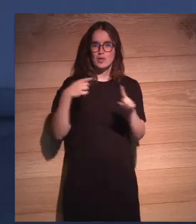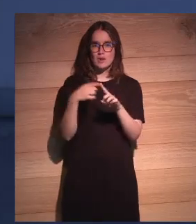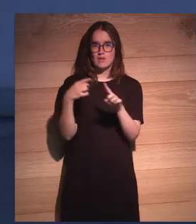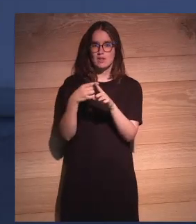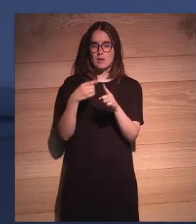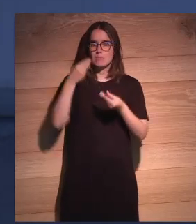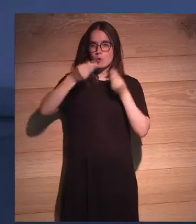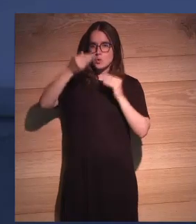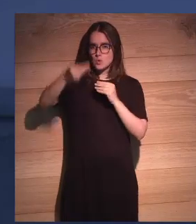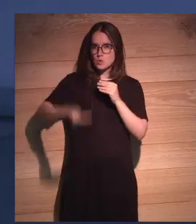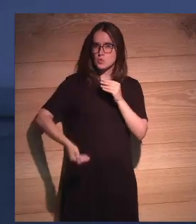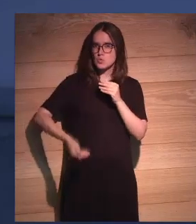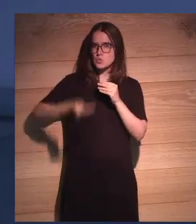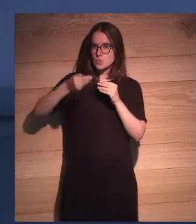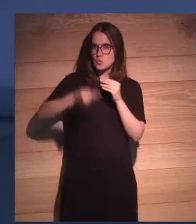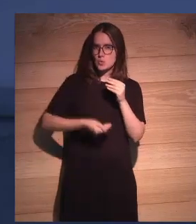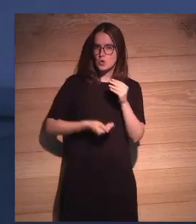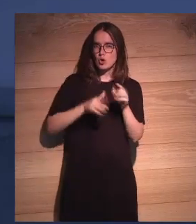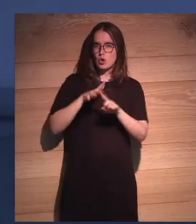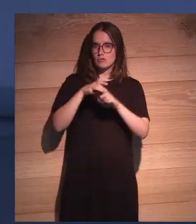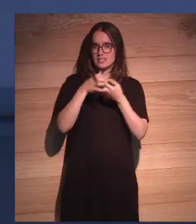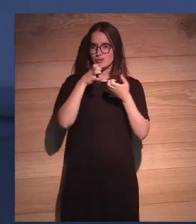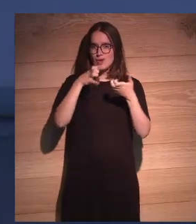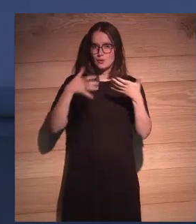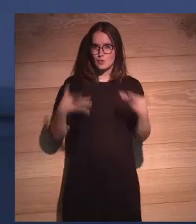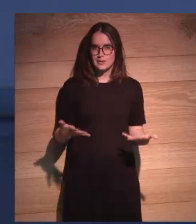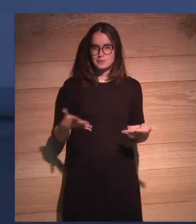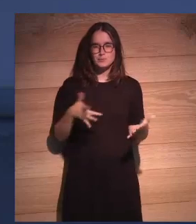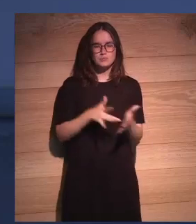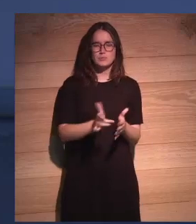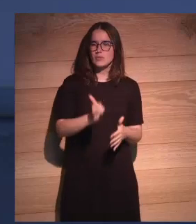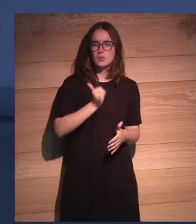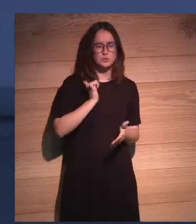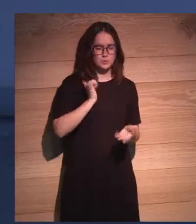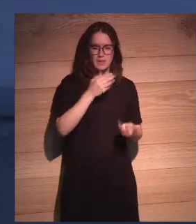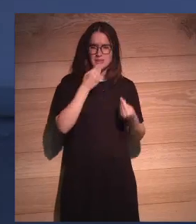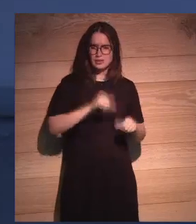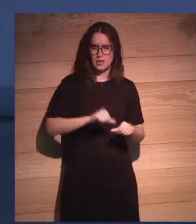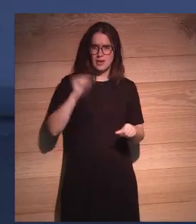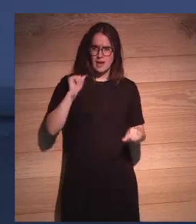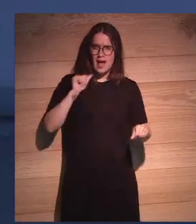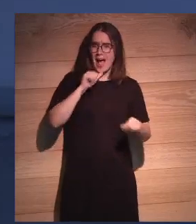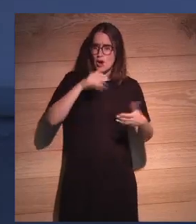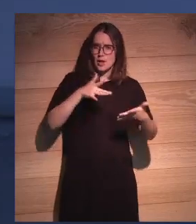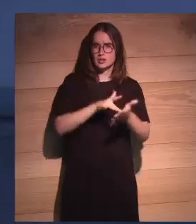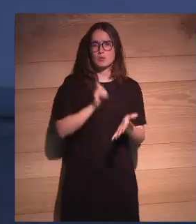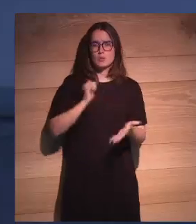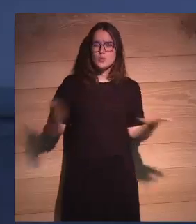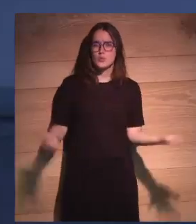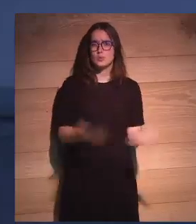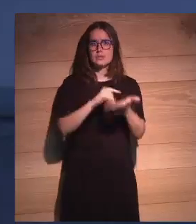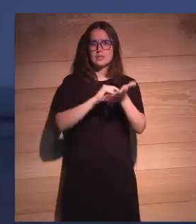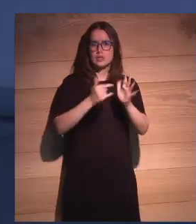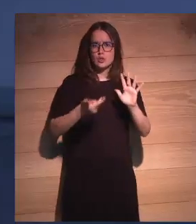muy pertinentes y muy relevantes en el contexto actual. Es una oportunidad histórica impulsar la tecnología en